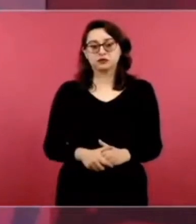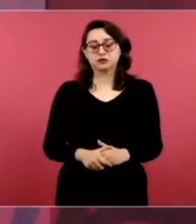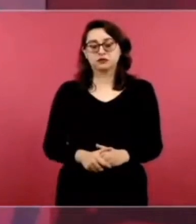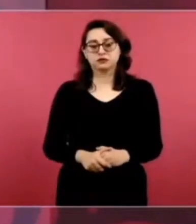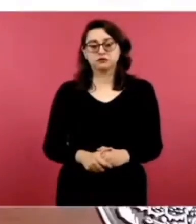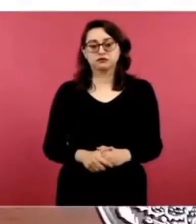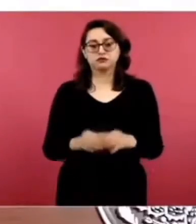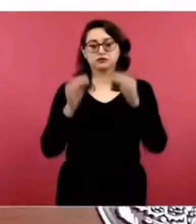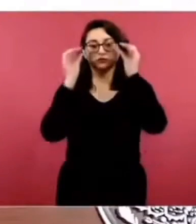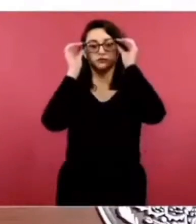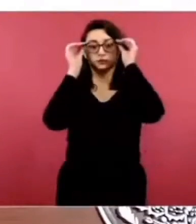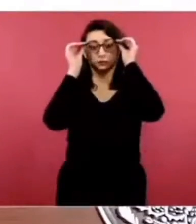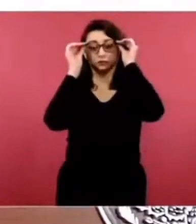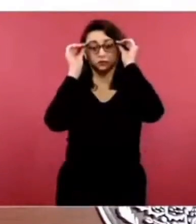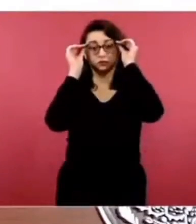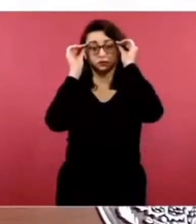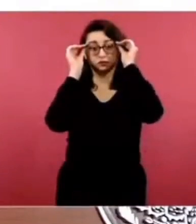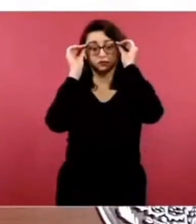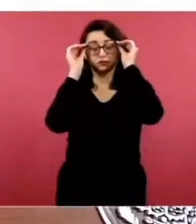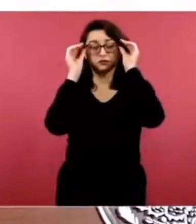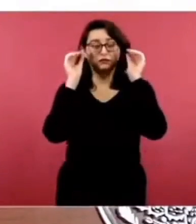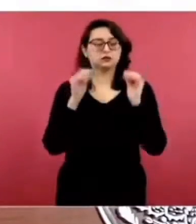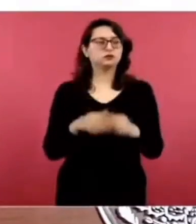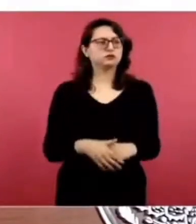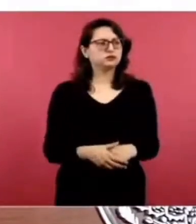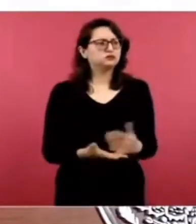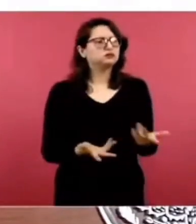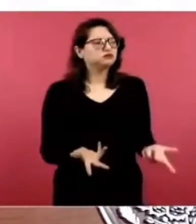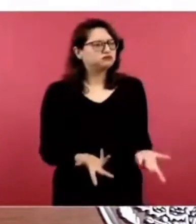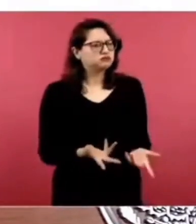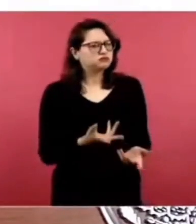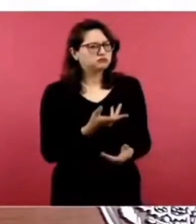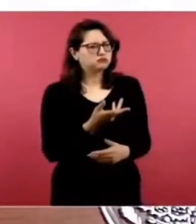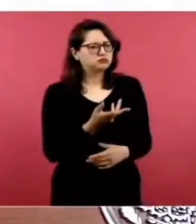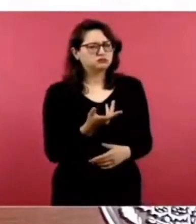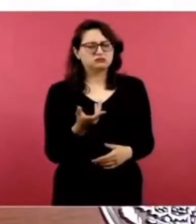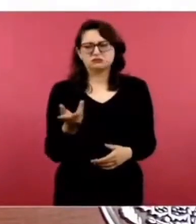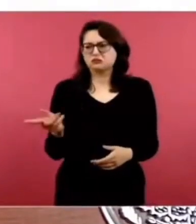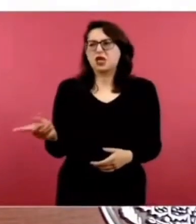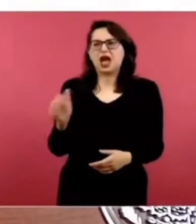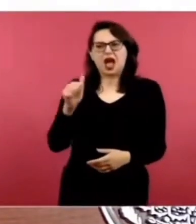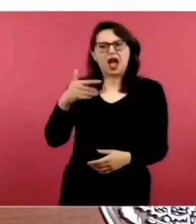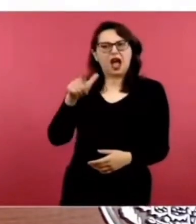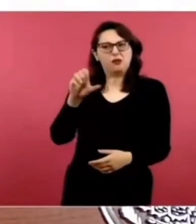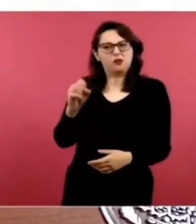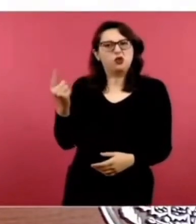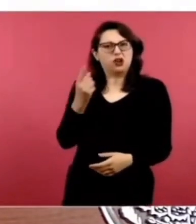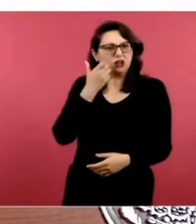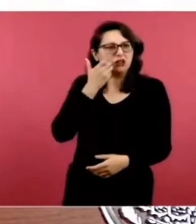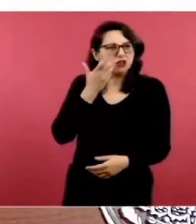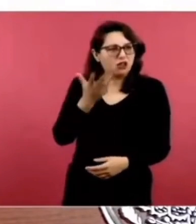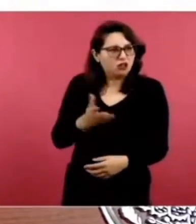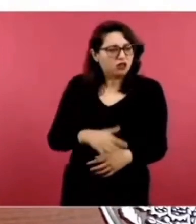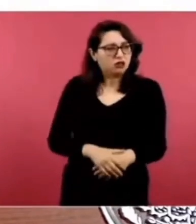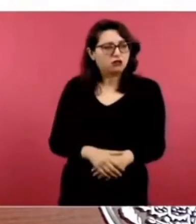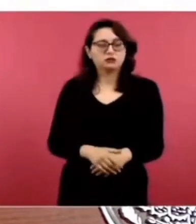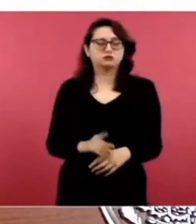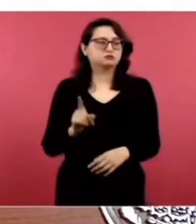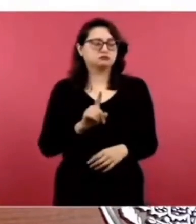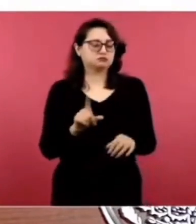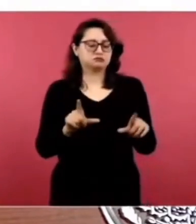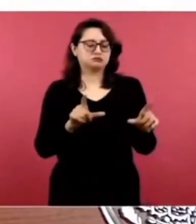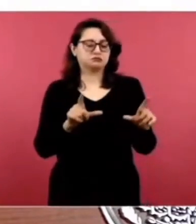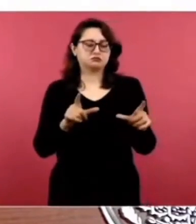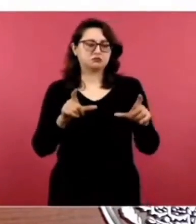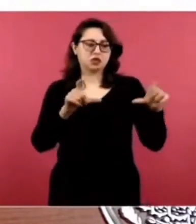opina? ¿Y qué es lo que ellos quieren? Pues que no se incluya el capítulo. Y están proponiendo